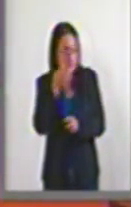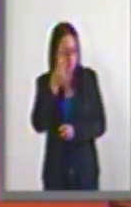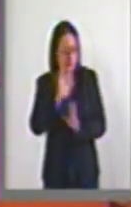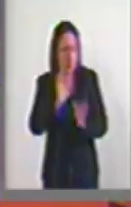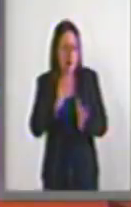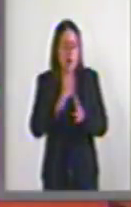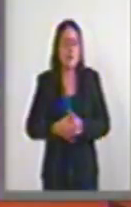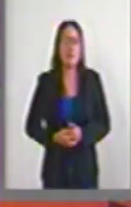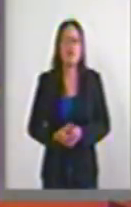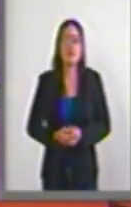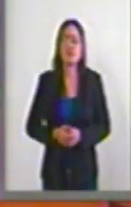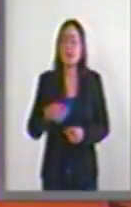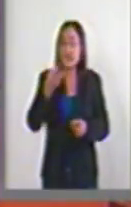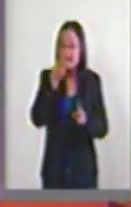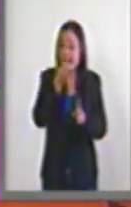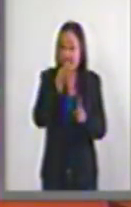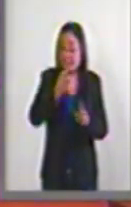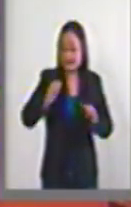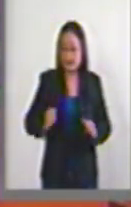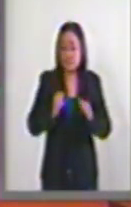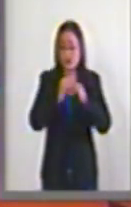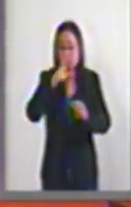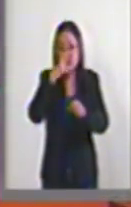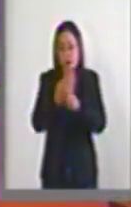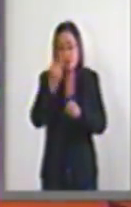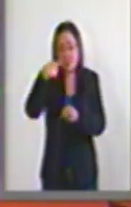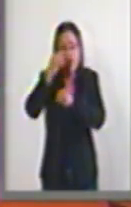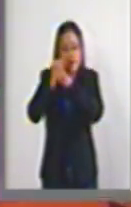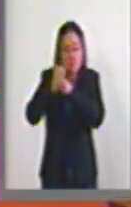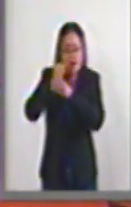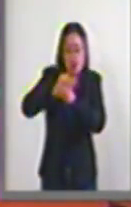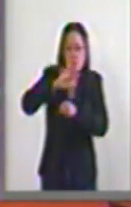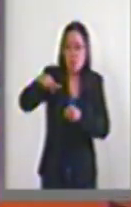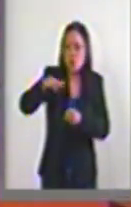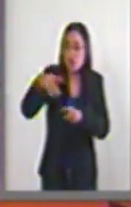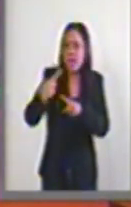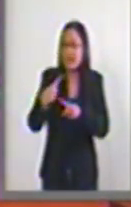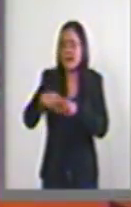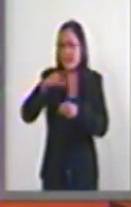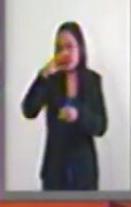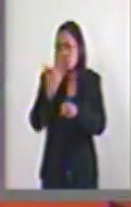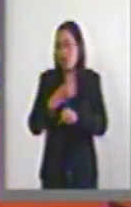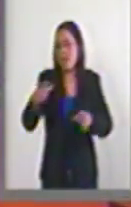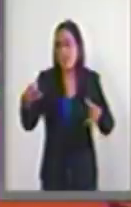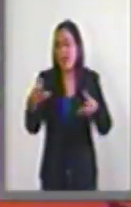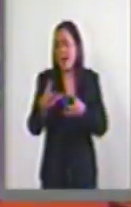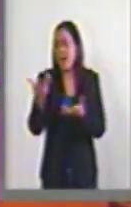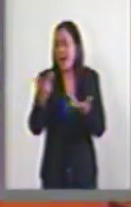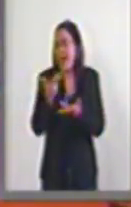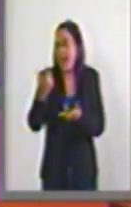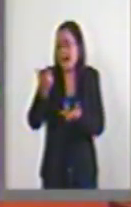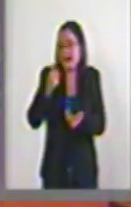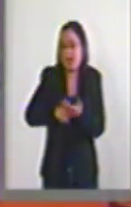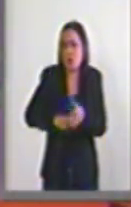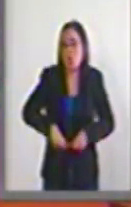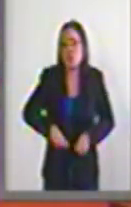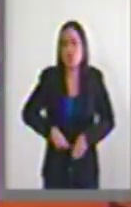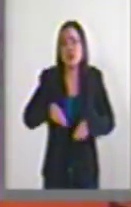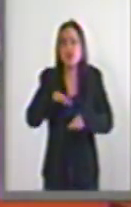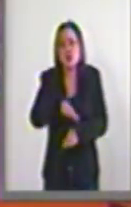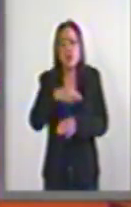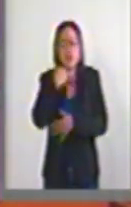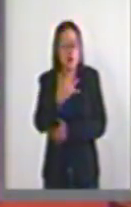corrupción, encargada de investigar y perseguir a aquellos que desplieguen conductas de esa